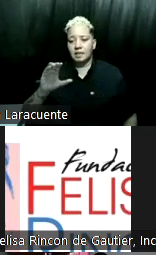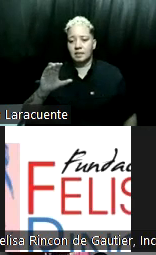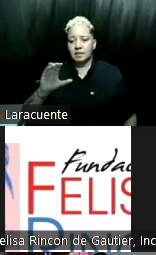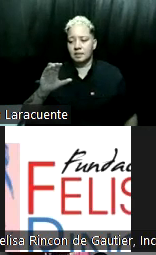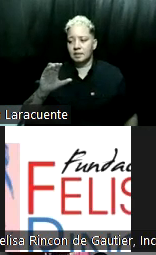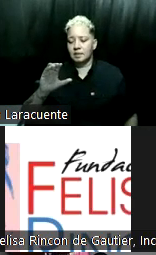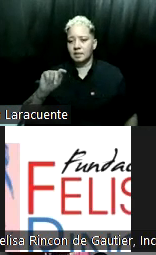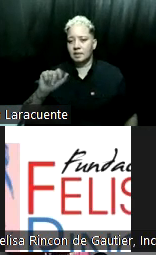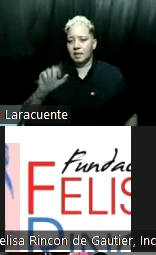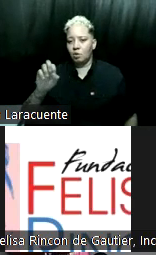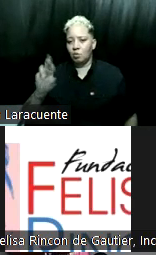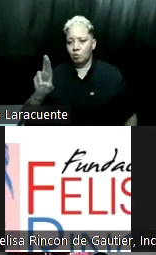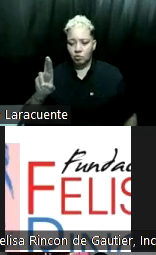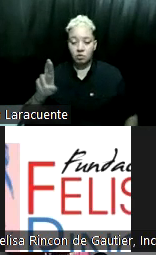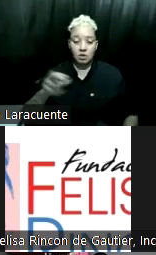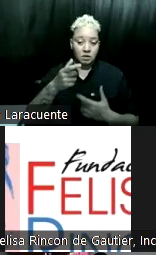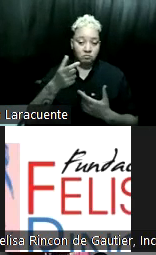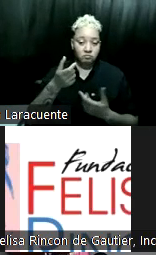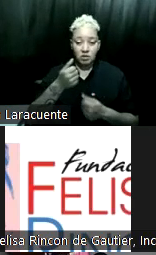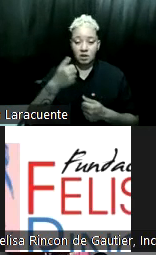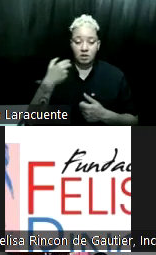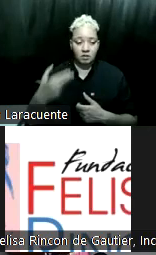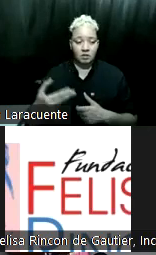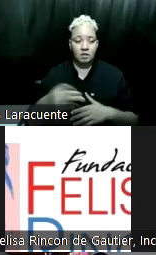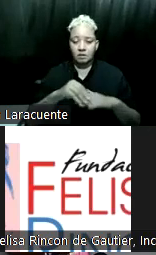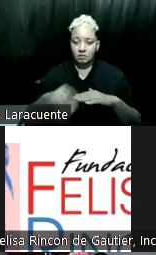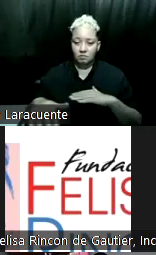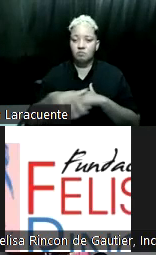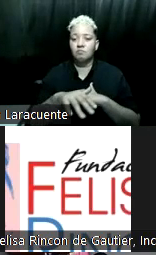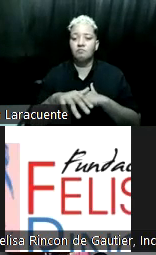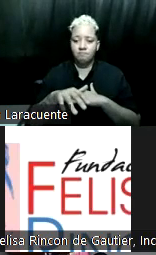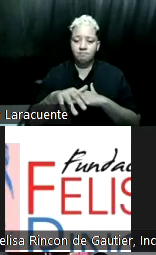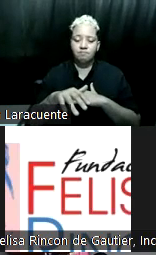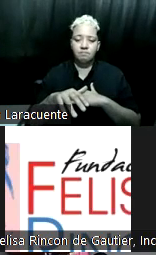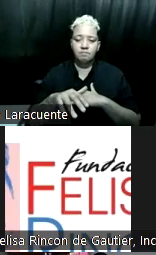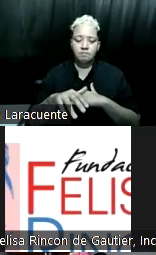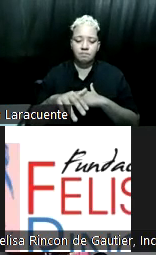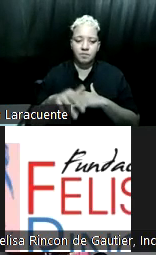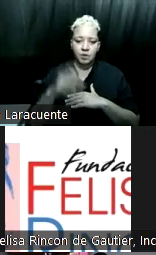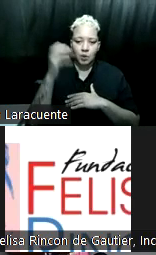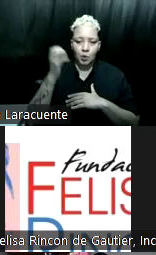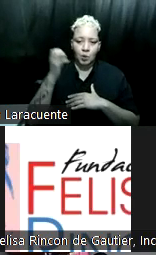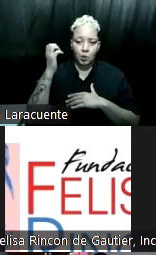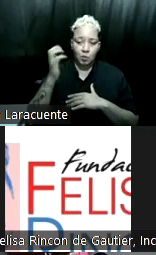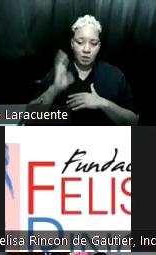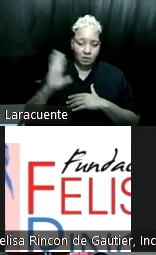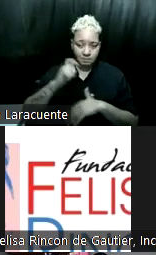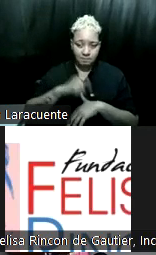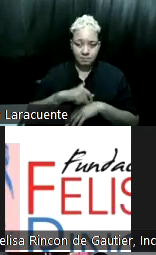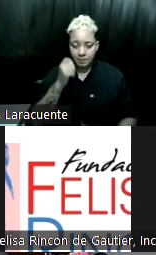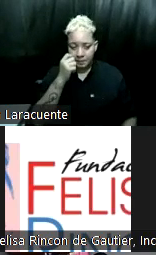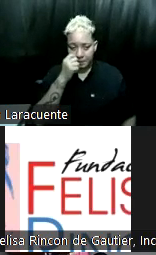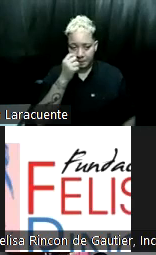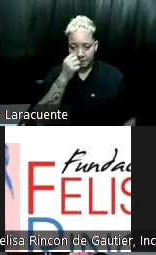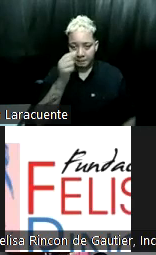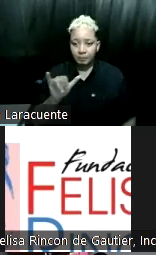muy interesante, como una figura muy influyente en la Europa del momento. Yugoslavia